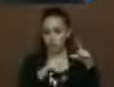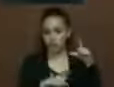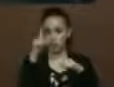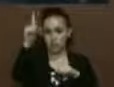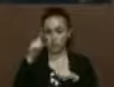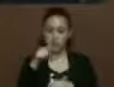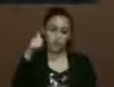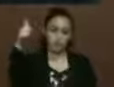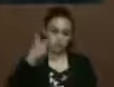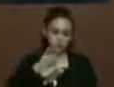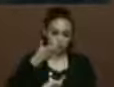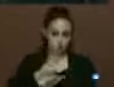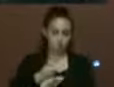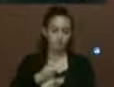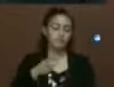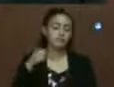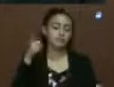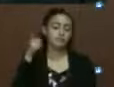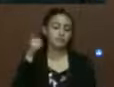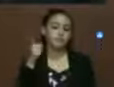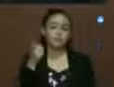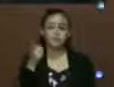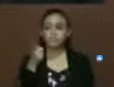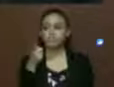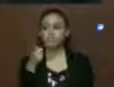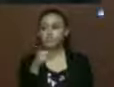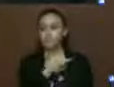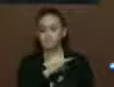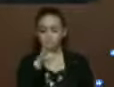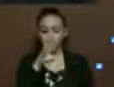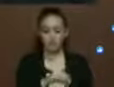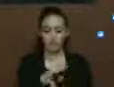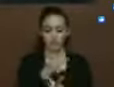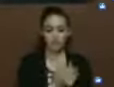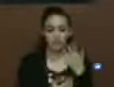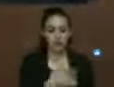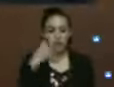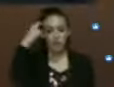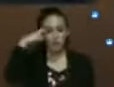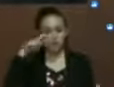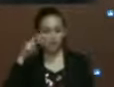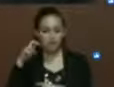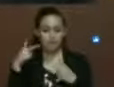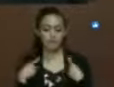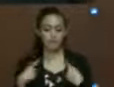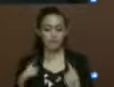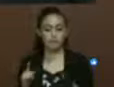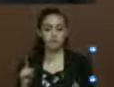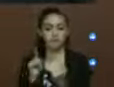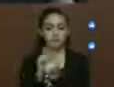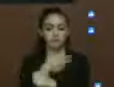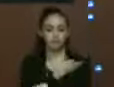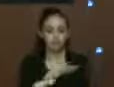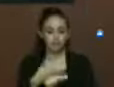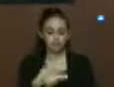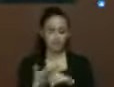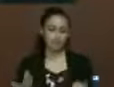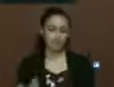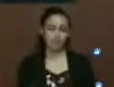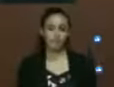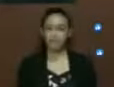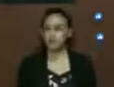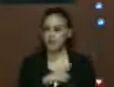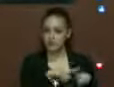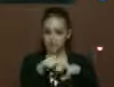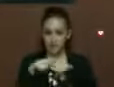Y una dinámica permanente de viajar y de contacto con las familias en